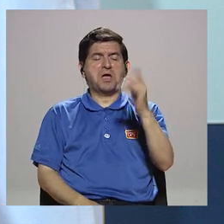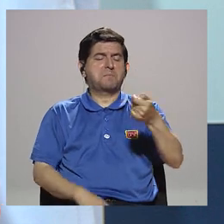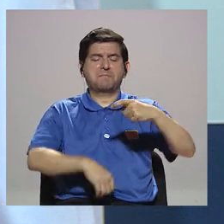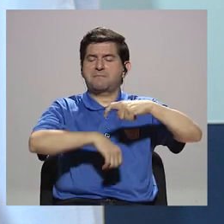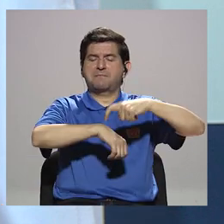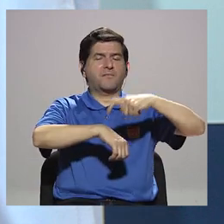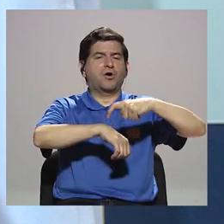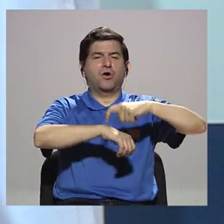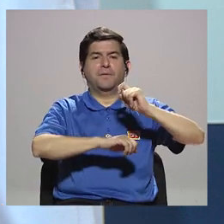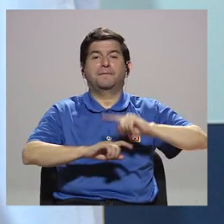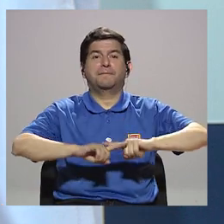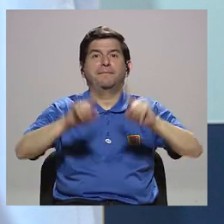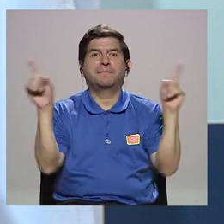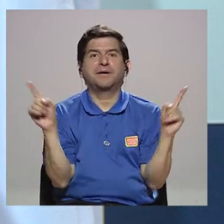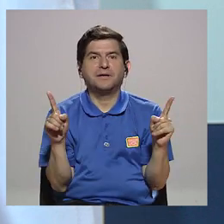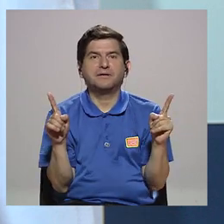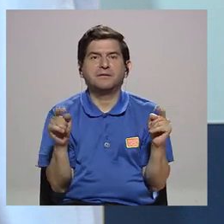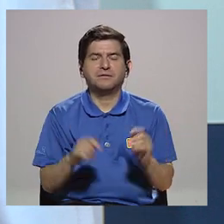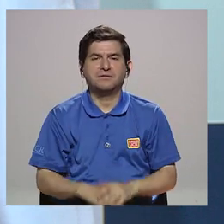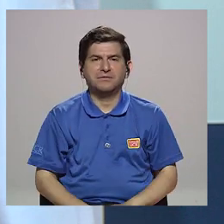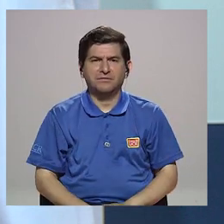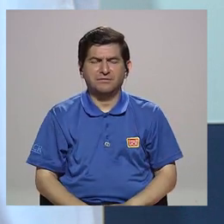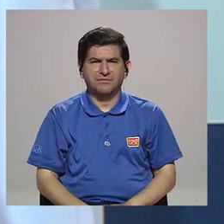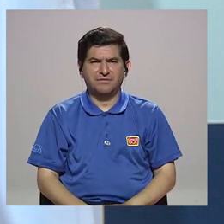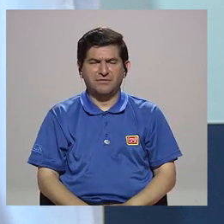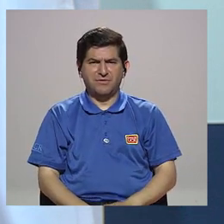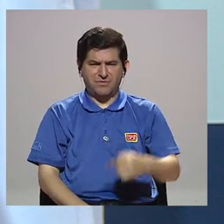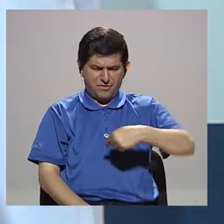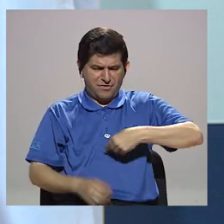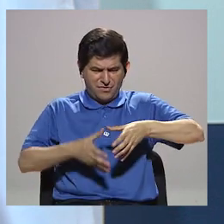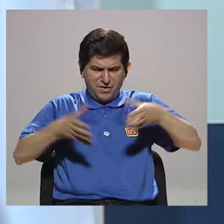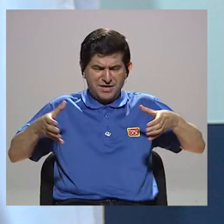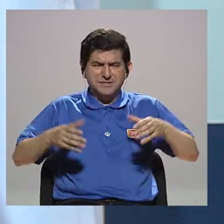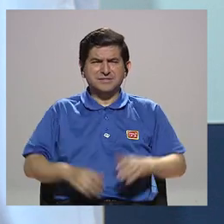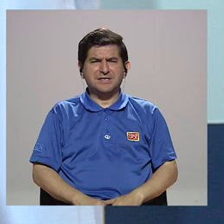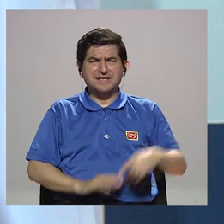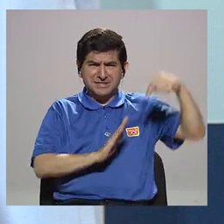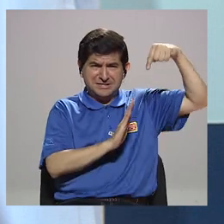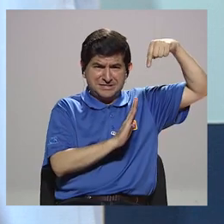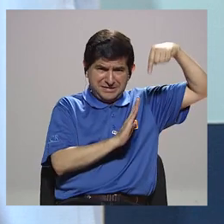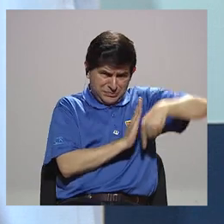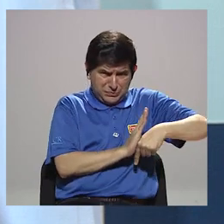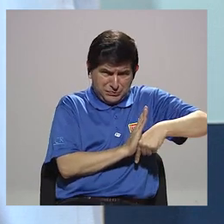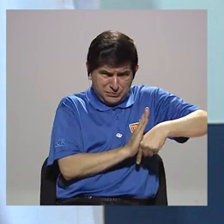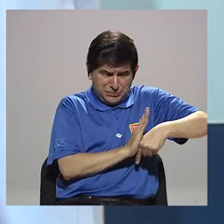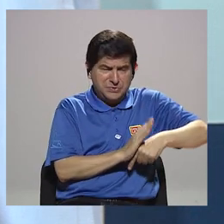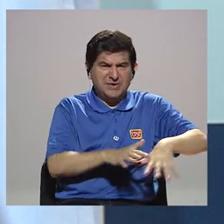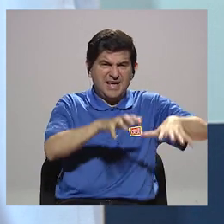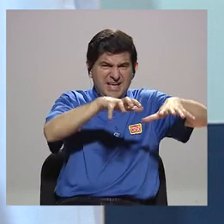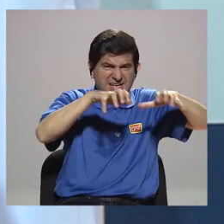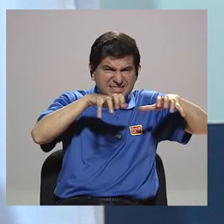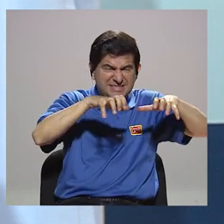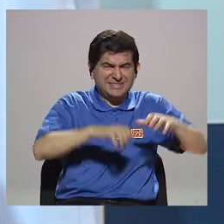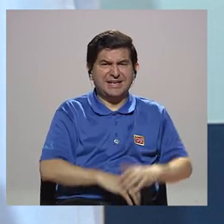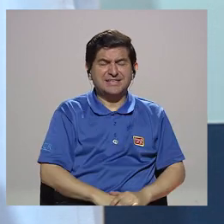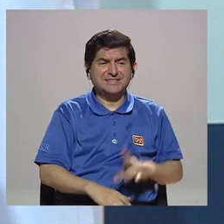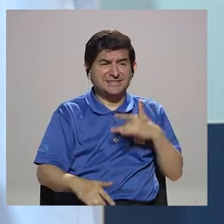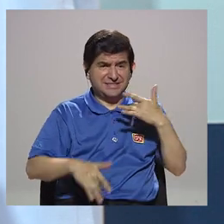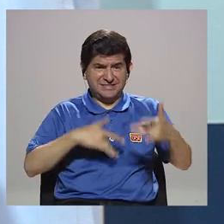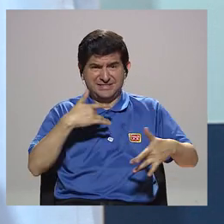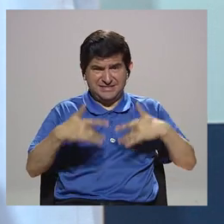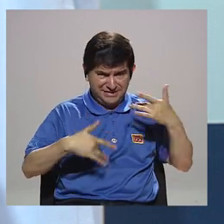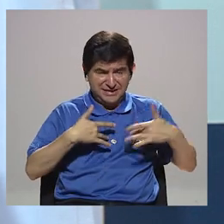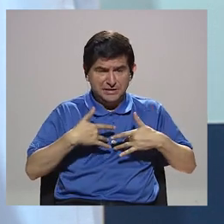muy bien en poco tiempo. Pero en las gastritis, por ejemplo, agudas, por estrés y que